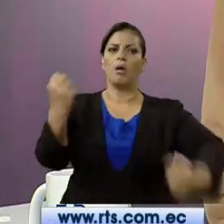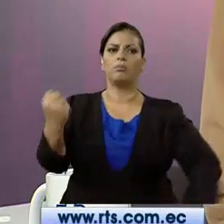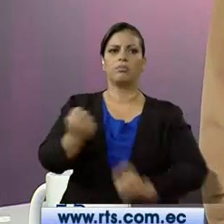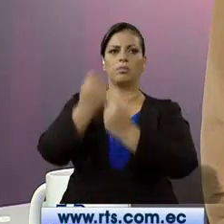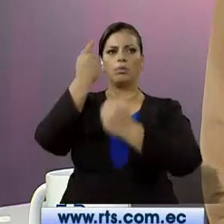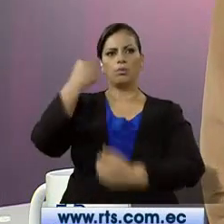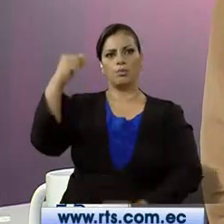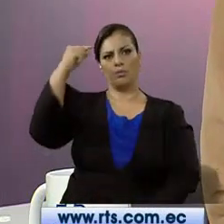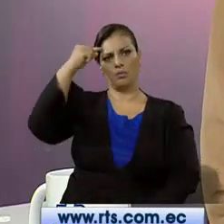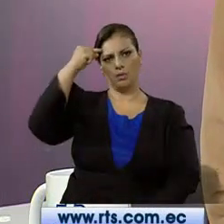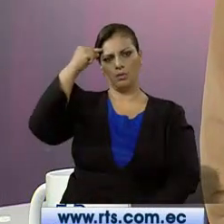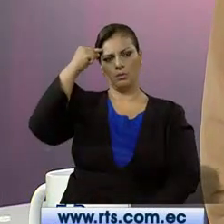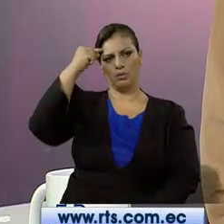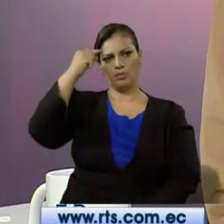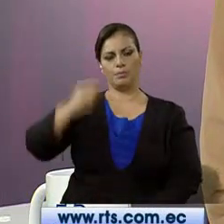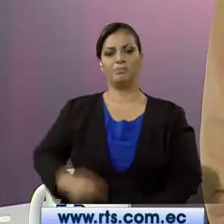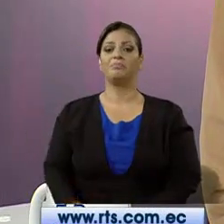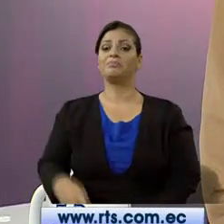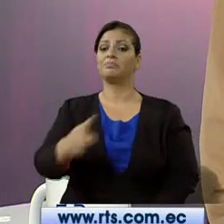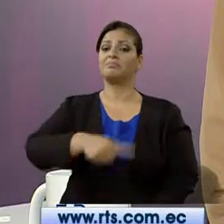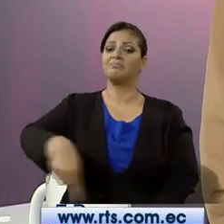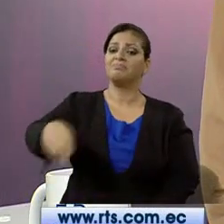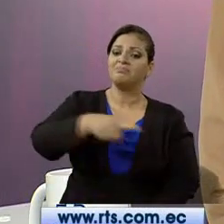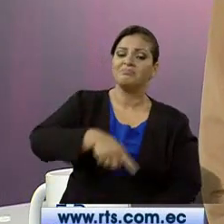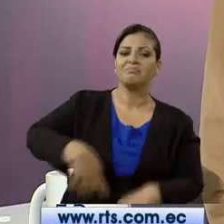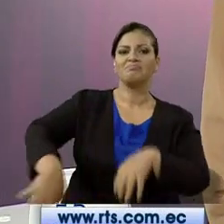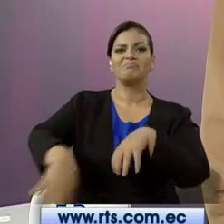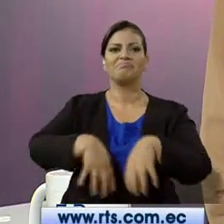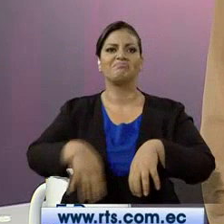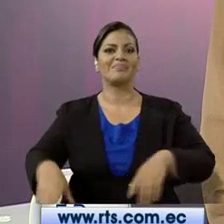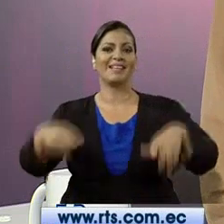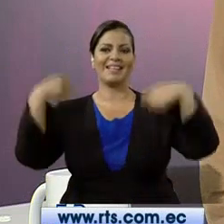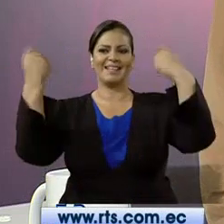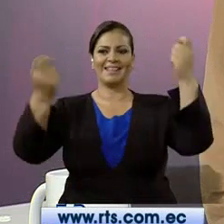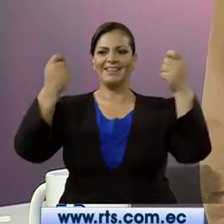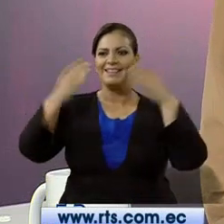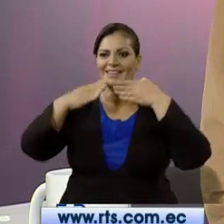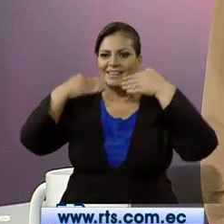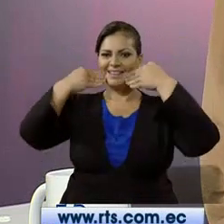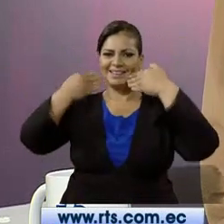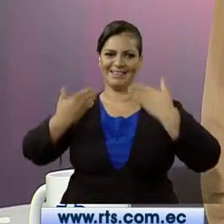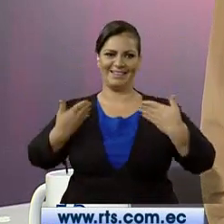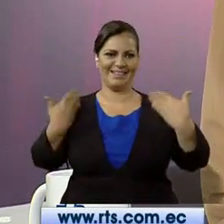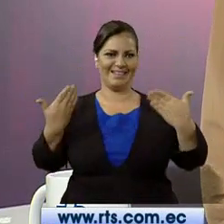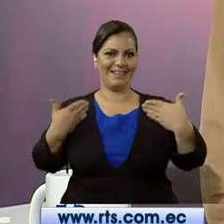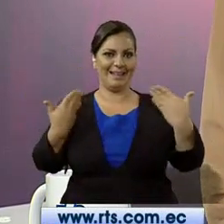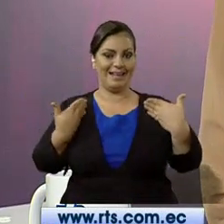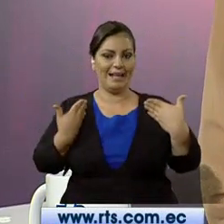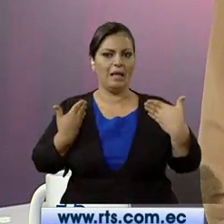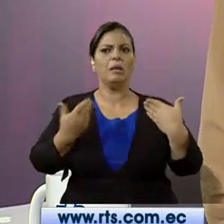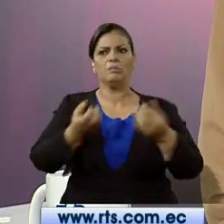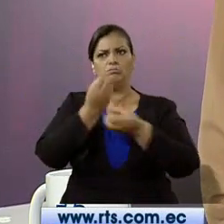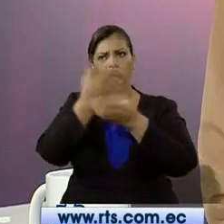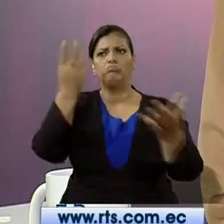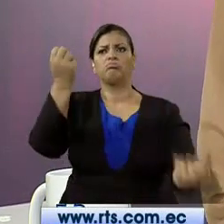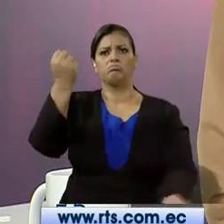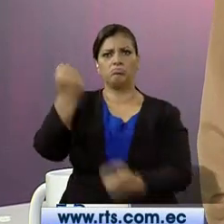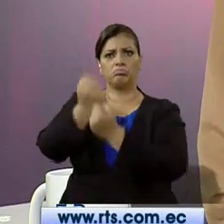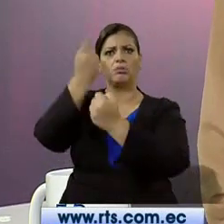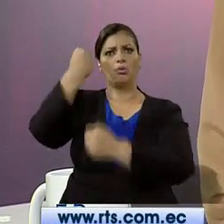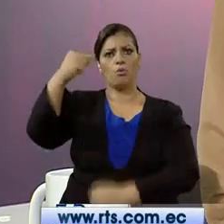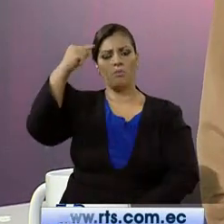régimen. En el denominado Festival de la Alegría se defendieron las obras realizadas por la Revolución